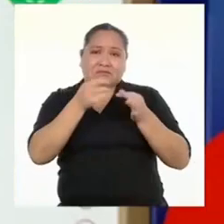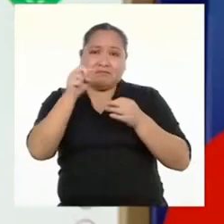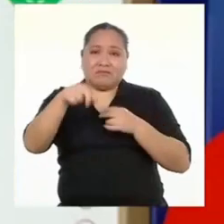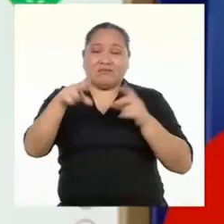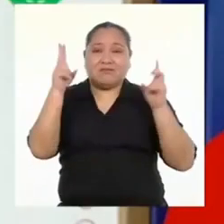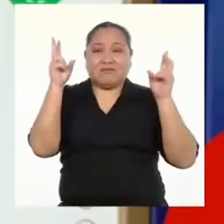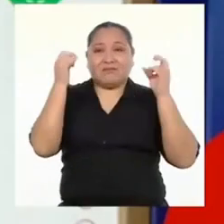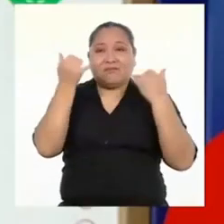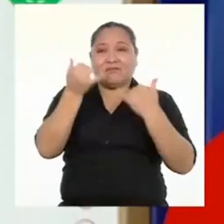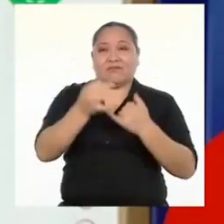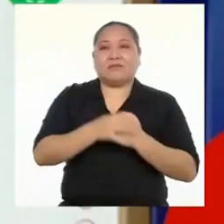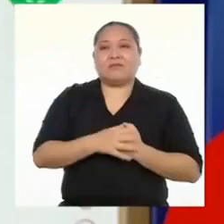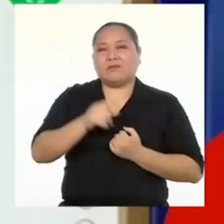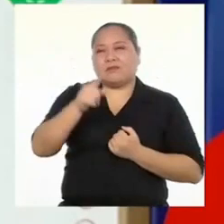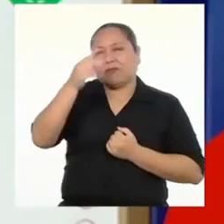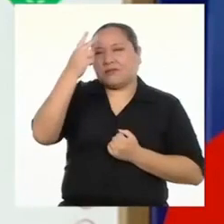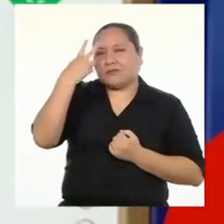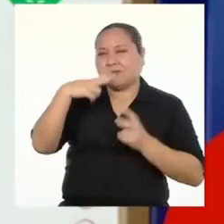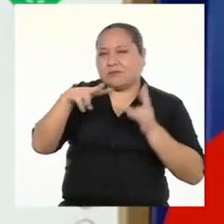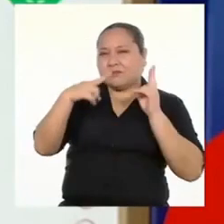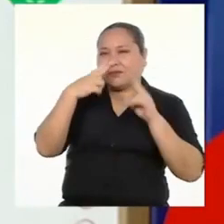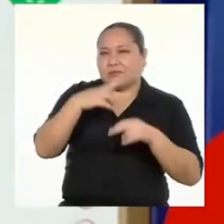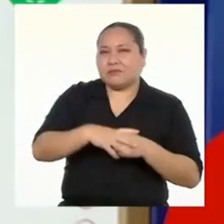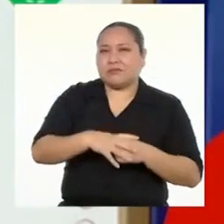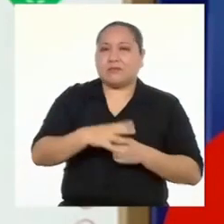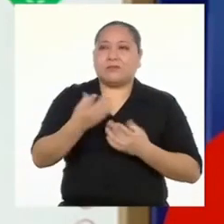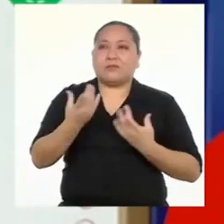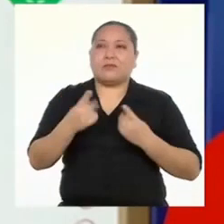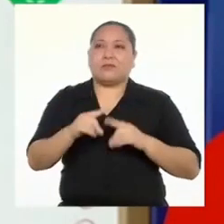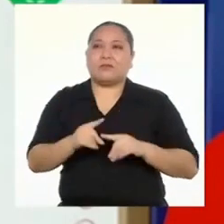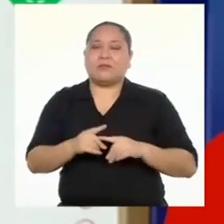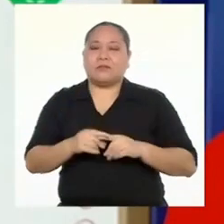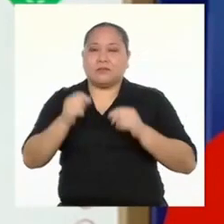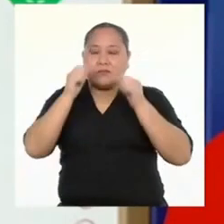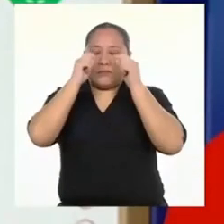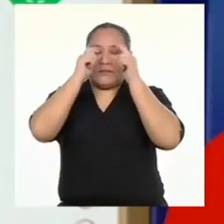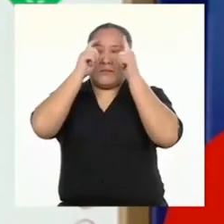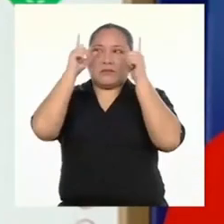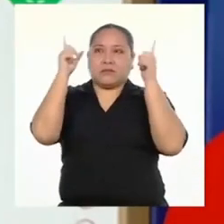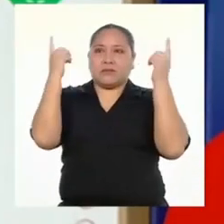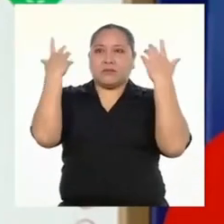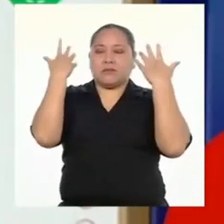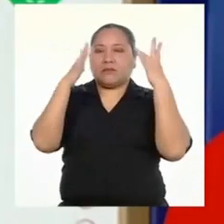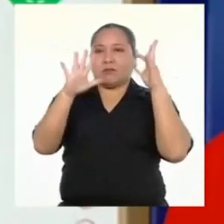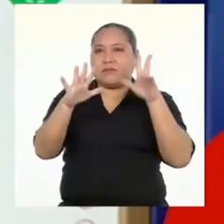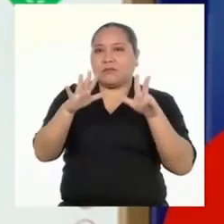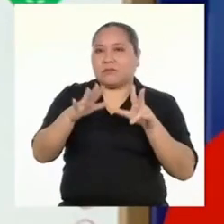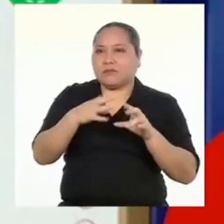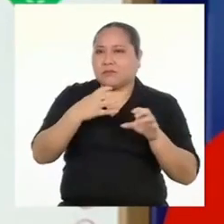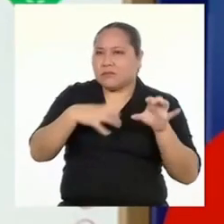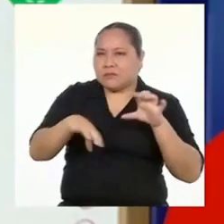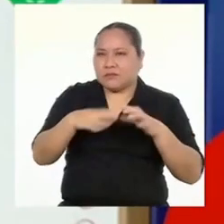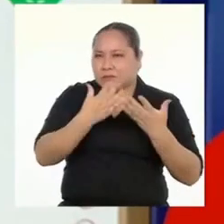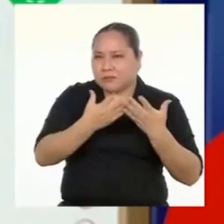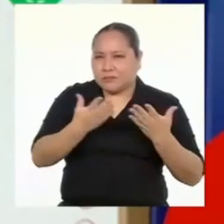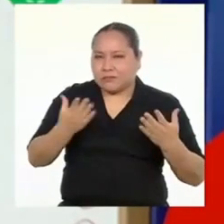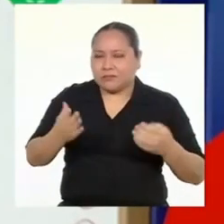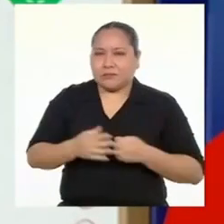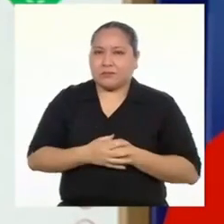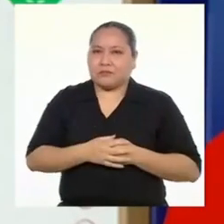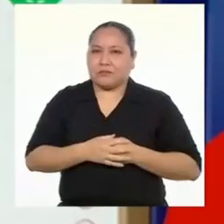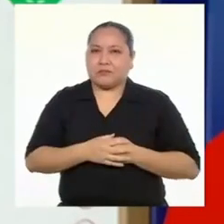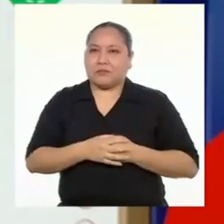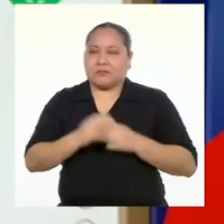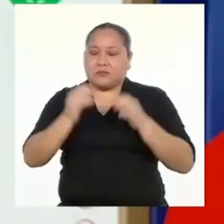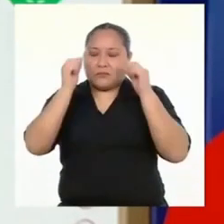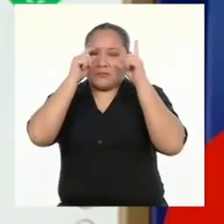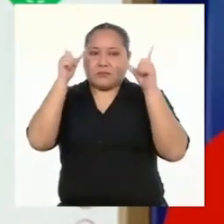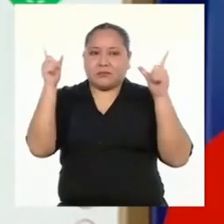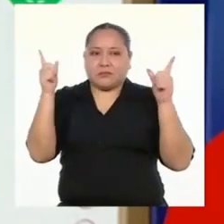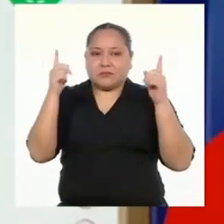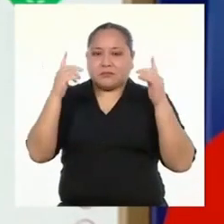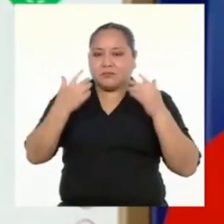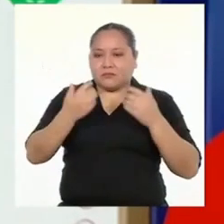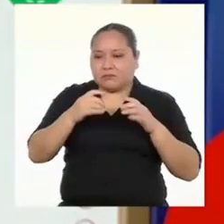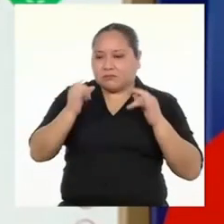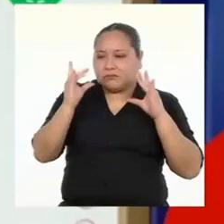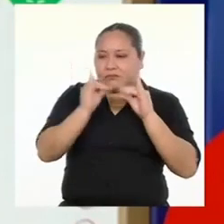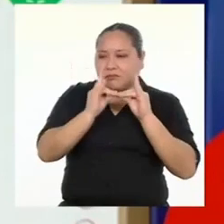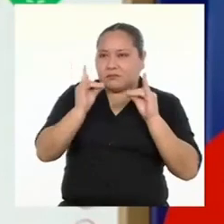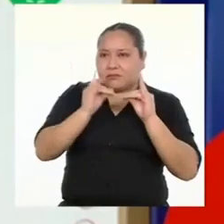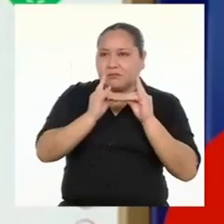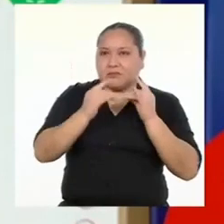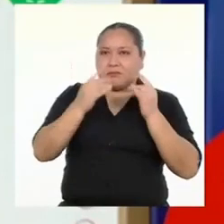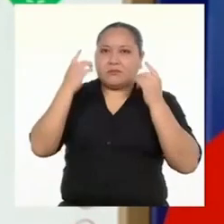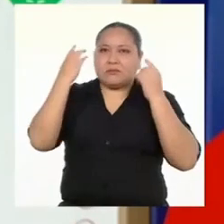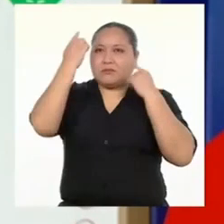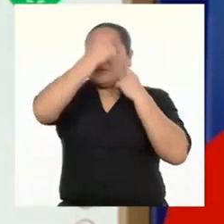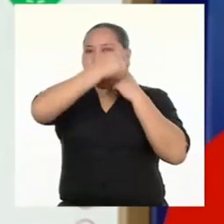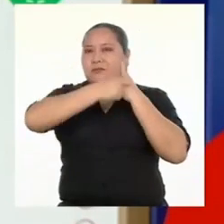hoy. ¿Se han dado cuenta de que desde que nos despertamos ya estamos realizando actividades? Nos levantamos de nuestras camas, nos